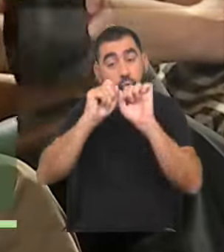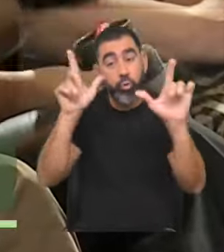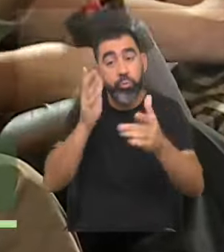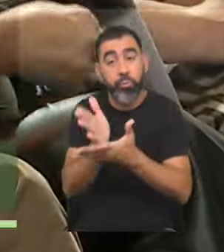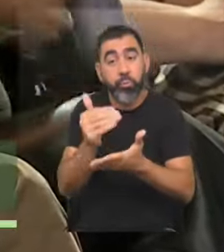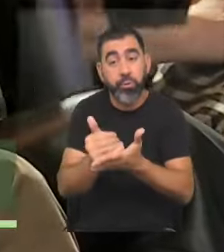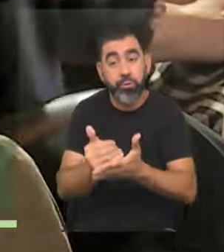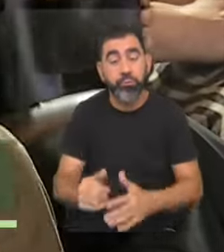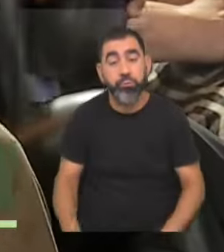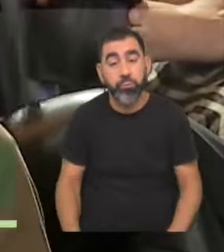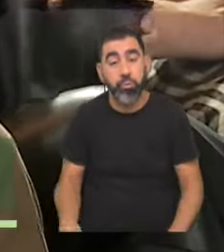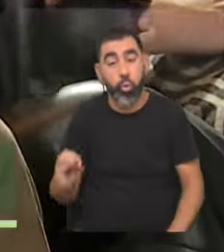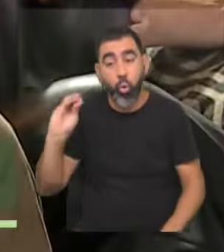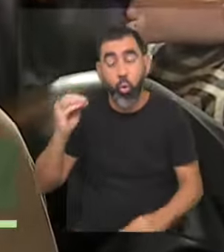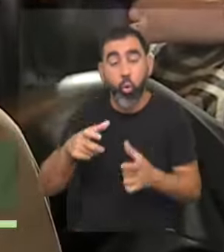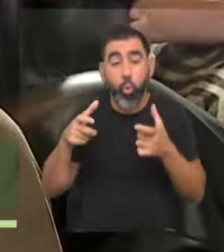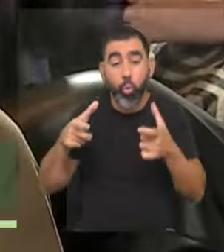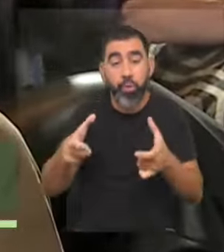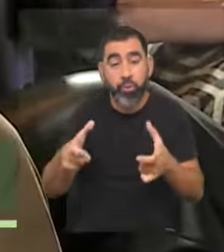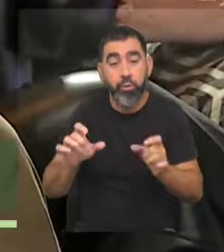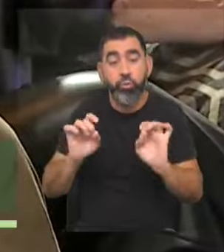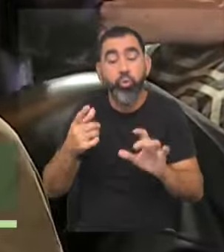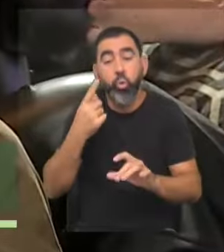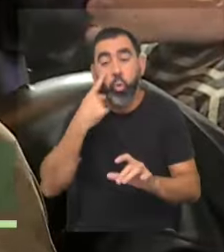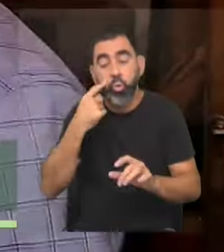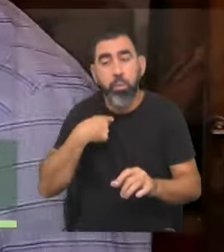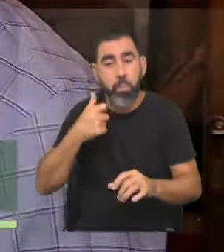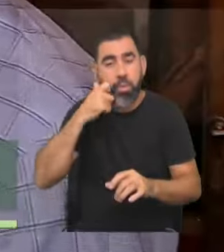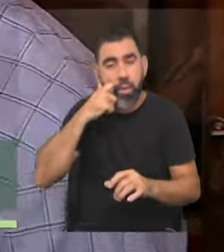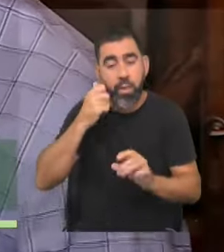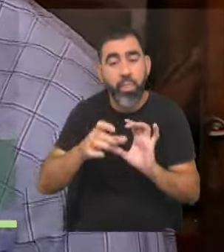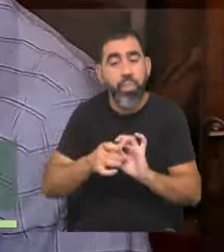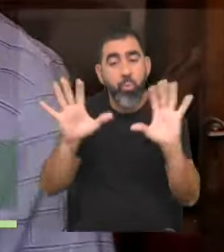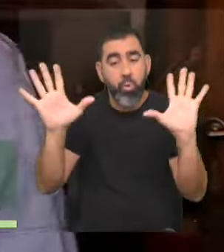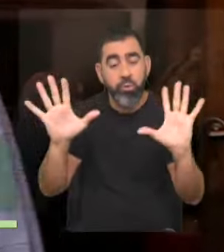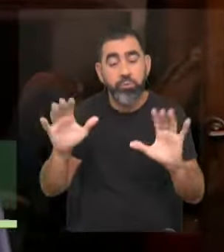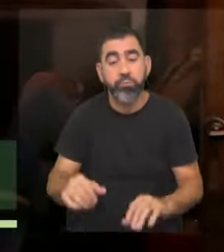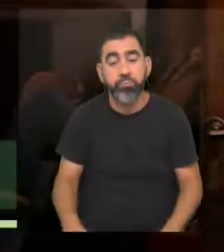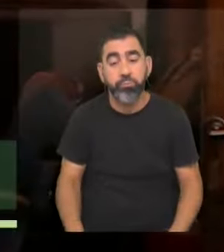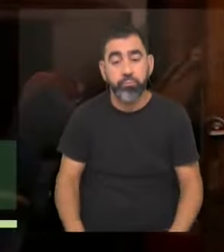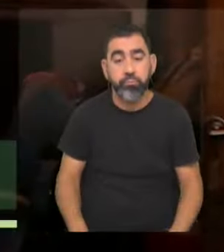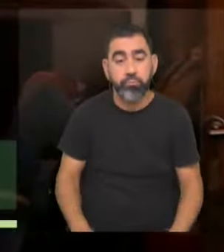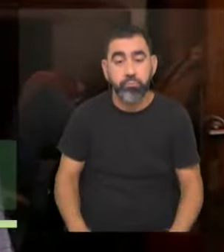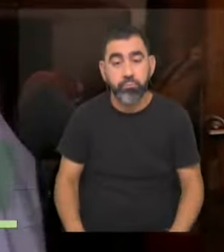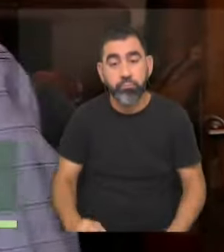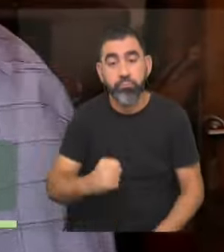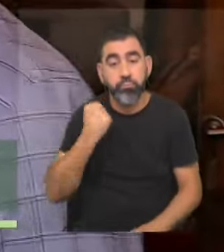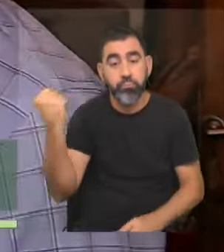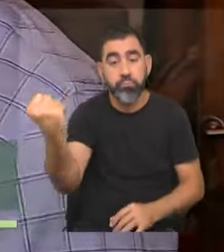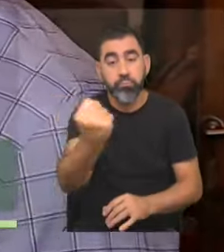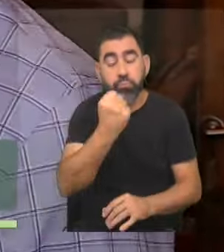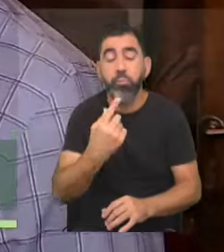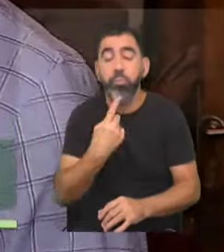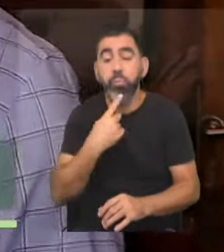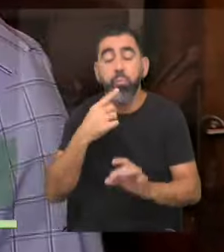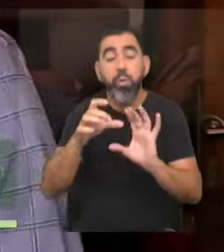nivel departamental los jóvenes por suerte solo con conos de mi edad solo conocemos la democracia para nosotros es el pilar más importante de la